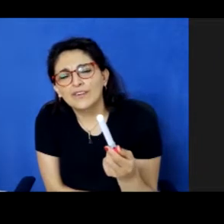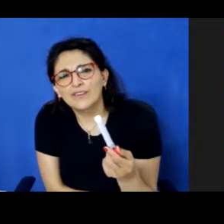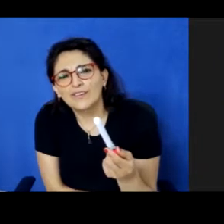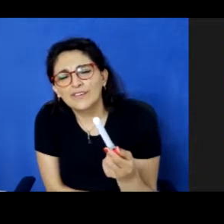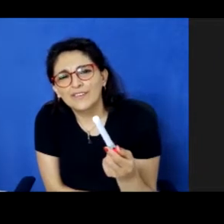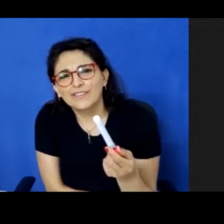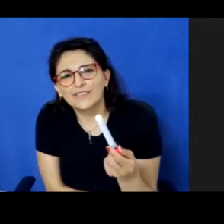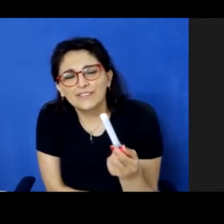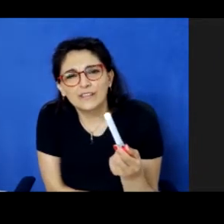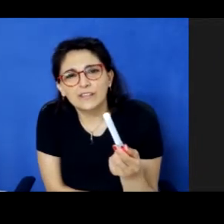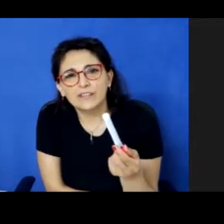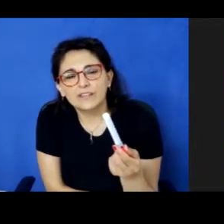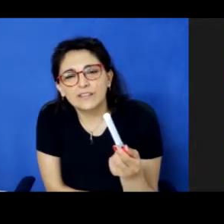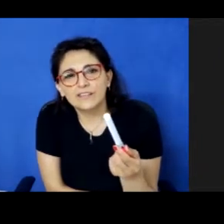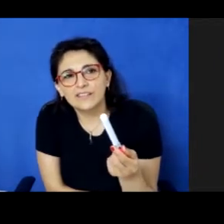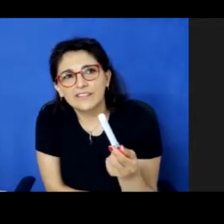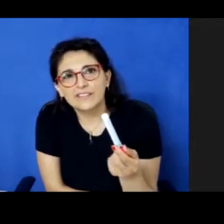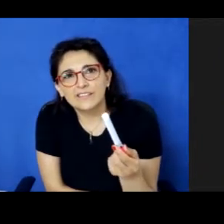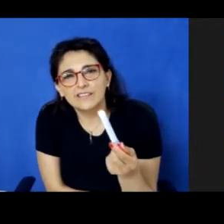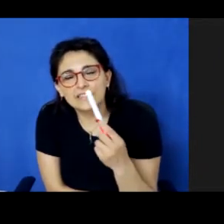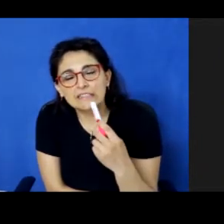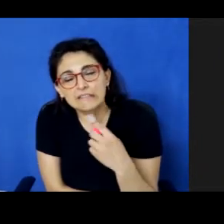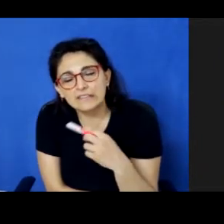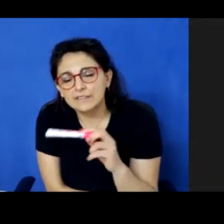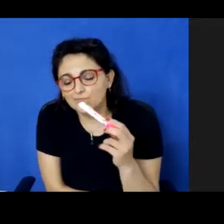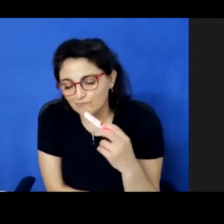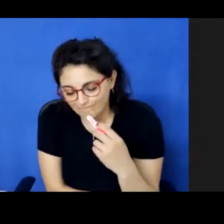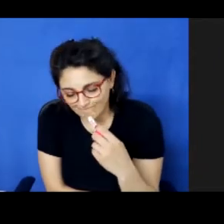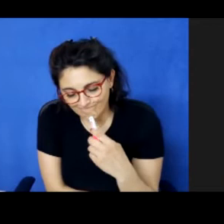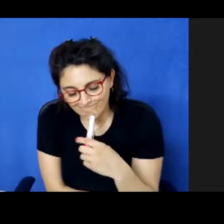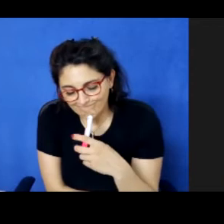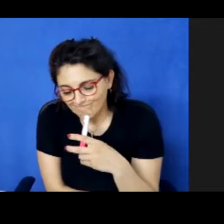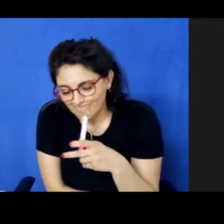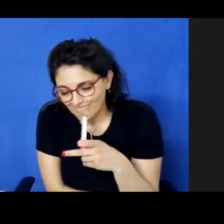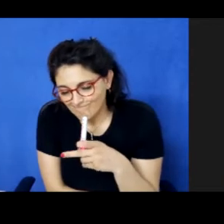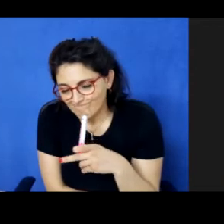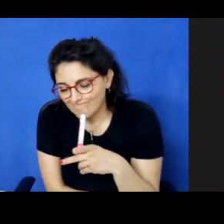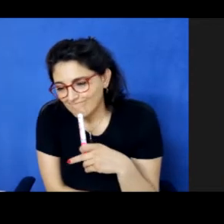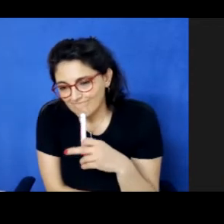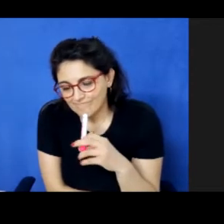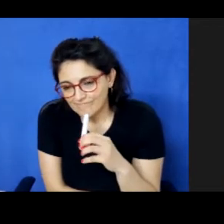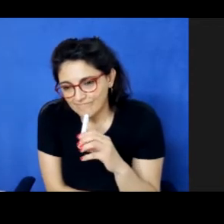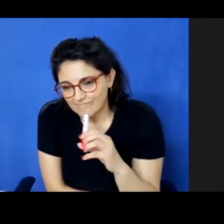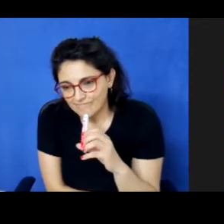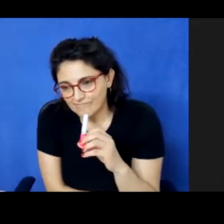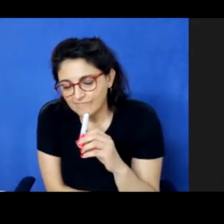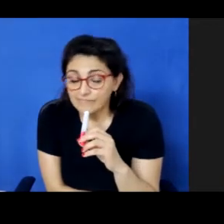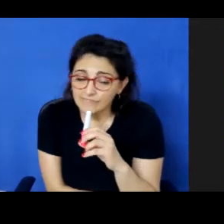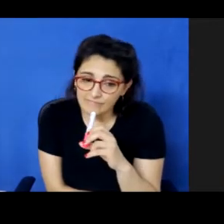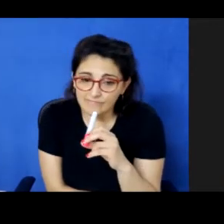La idea es que lo hagas al trotecito. Un trotecito, o sea, ¿qué significa un trote? Que por lo menos tu cuerpo esté en el aire. Cuando vos estás